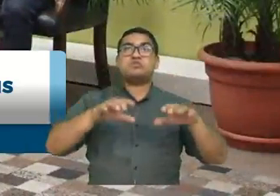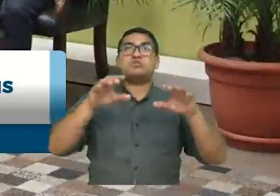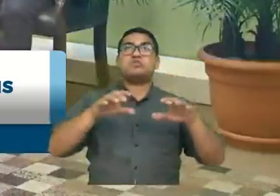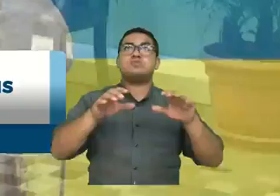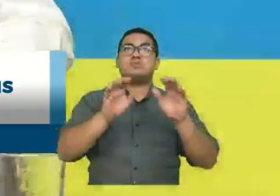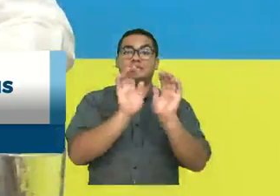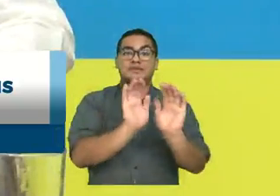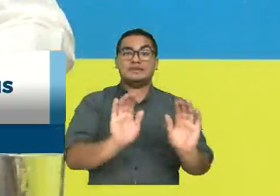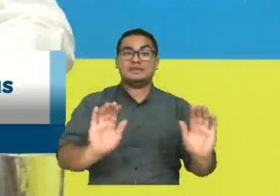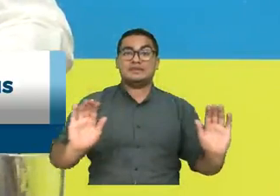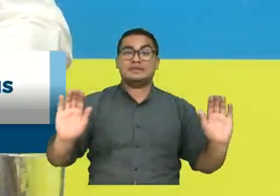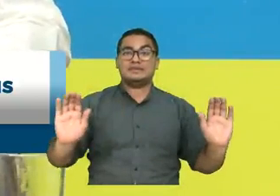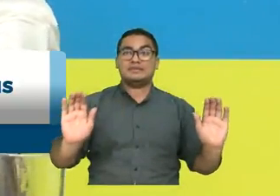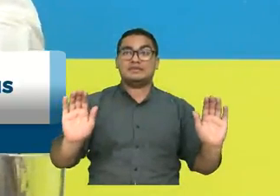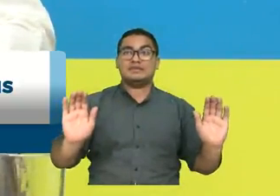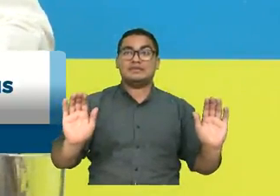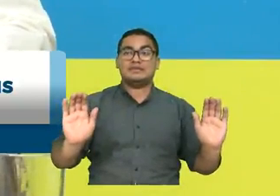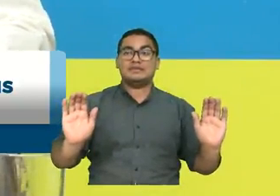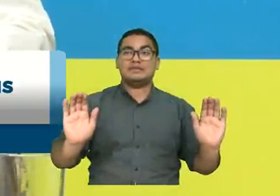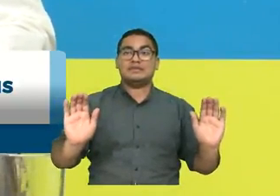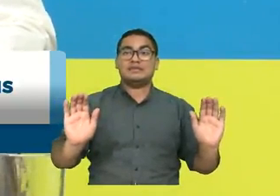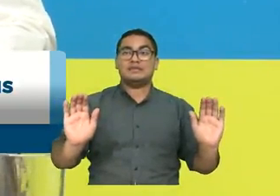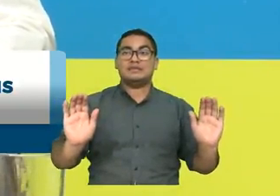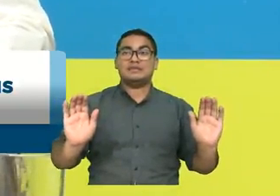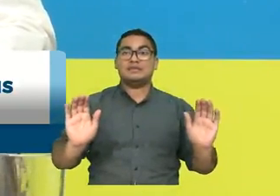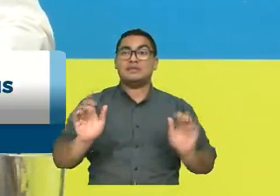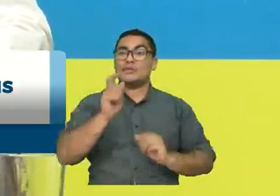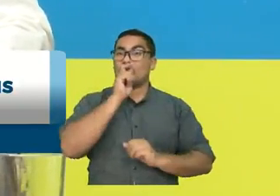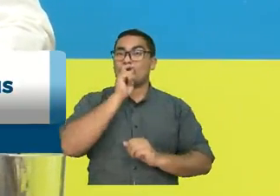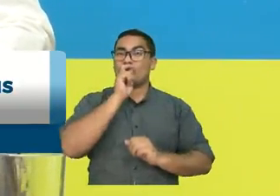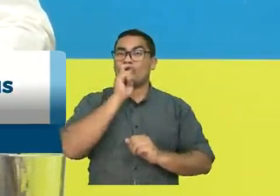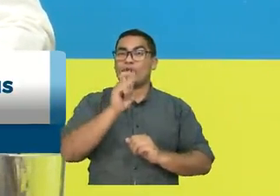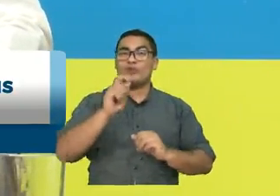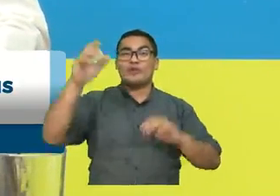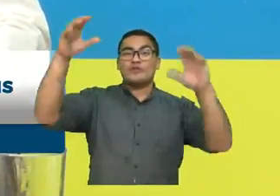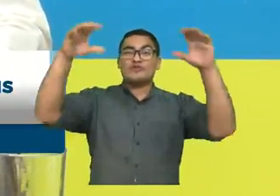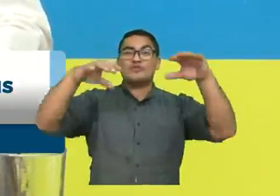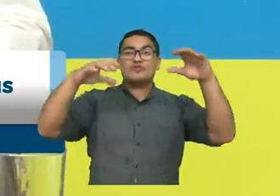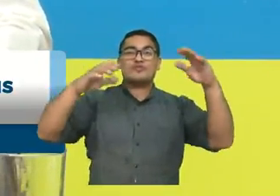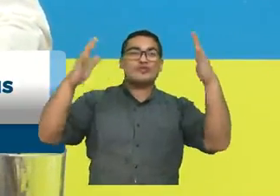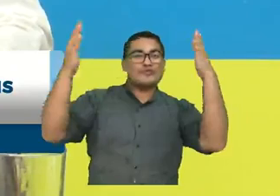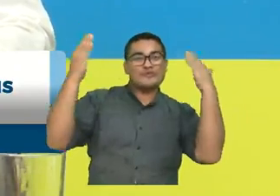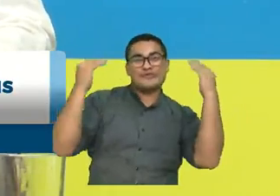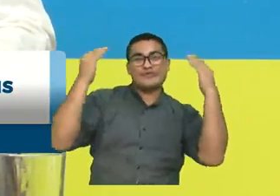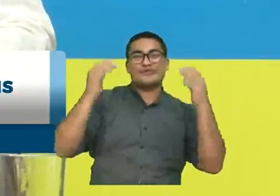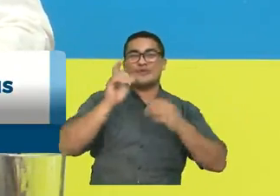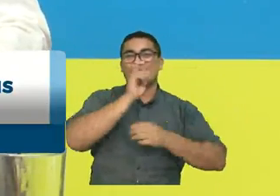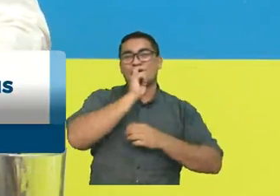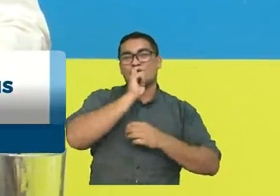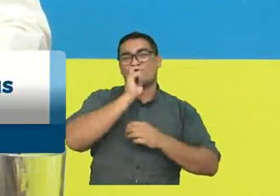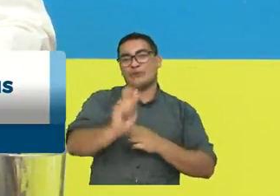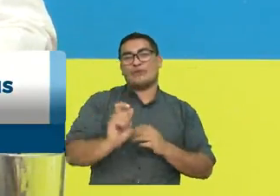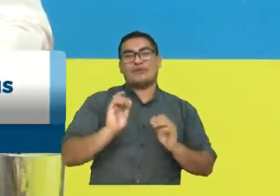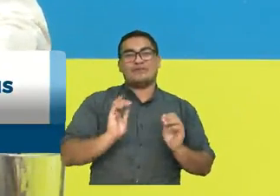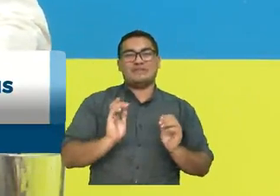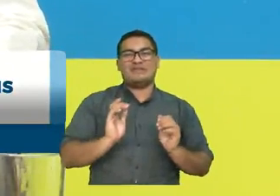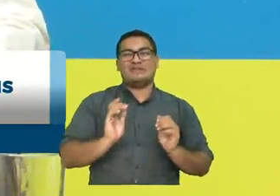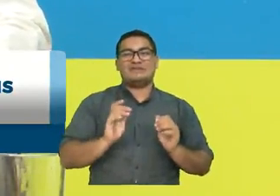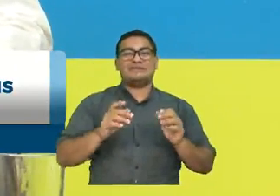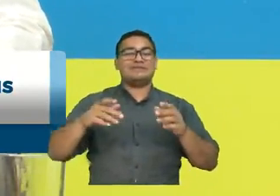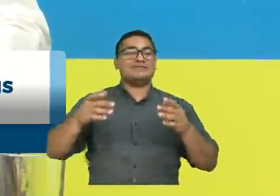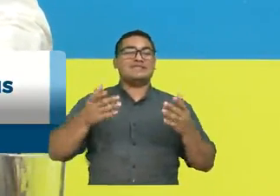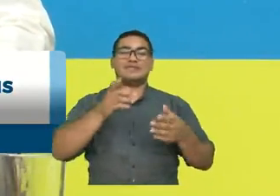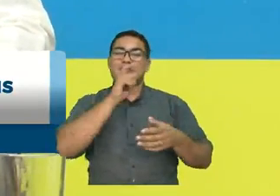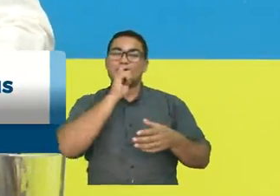los niños, los reyes del hogar, les gusta bañarse con la lluvia que cae. Ahí andan disfrutando